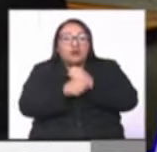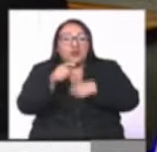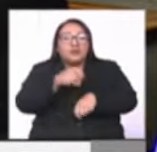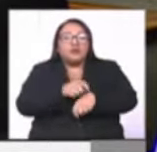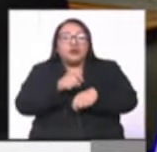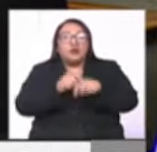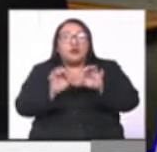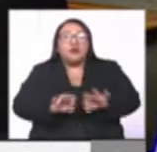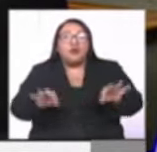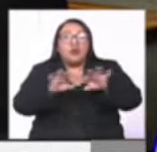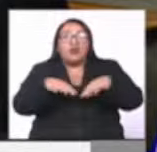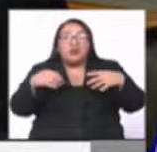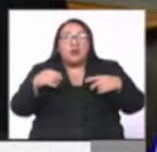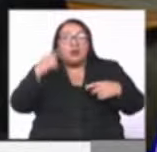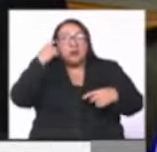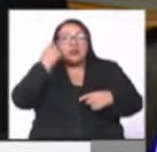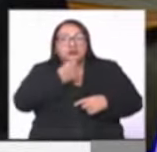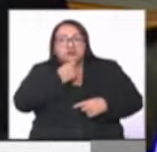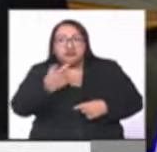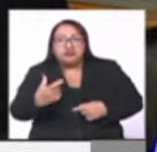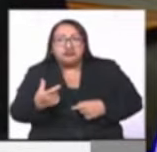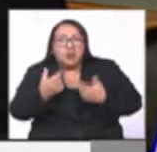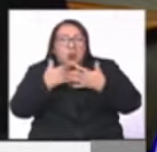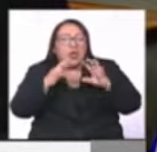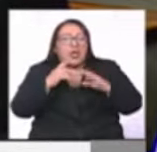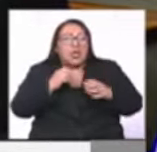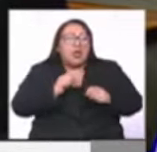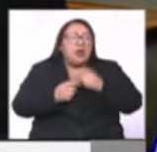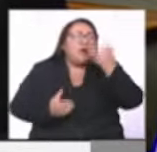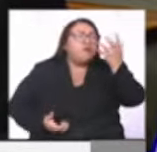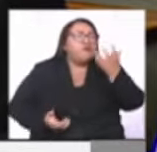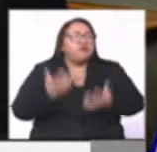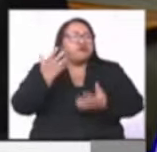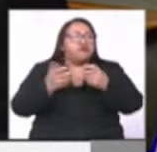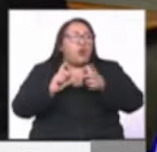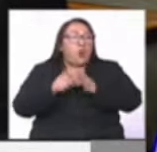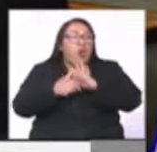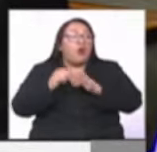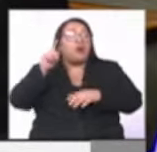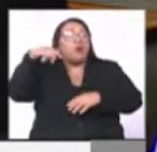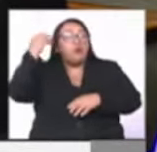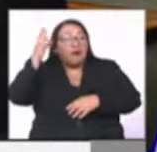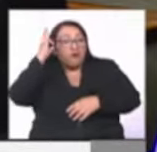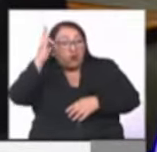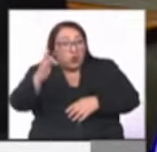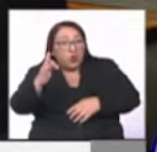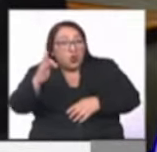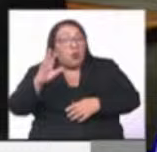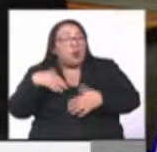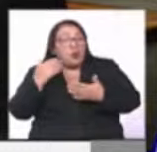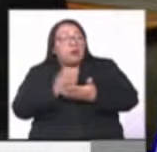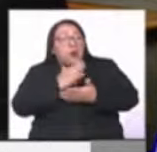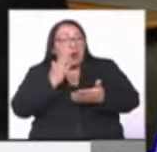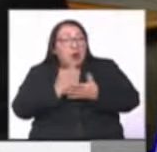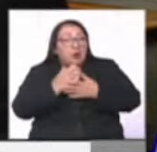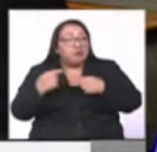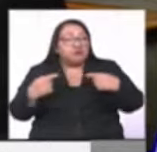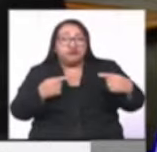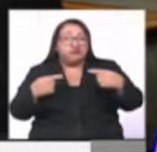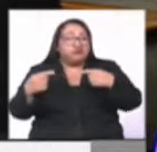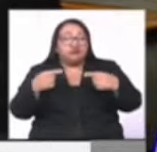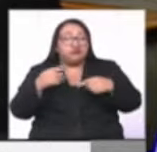hemiciclo no sea el soplo que atice el fuego que con el correr del tiempo permita la emergencia de liderazgos